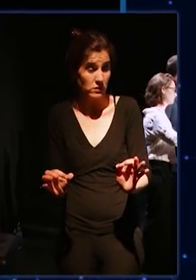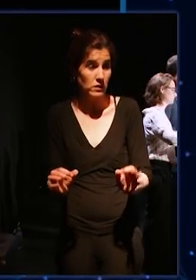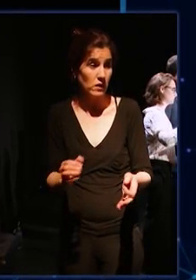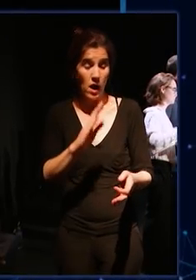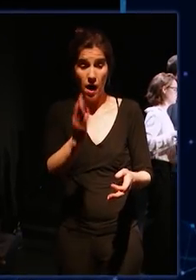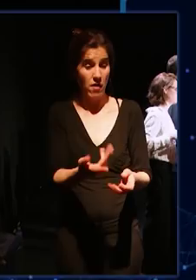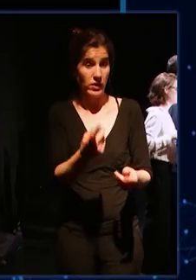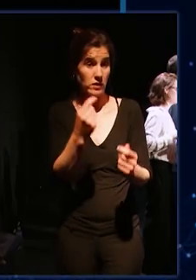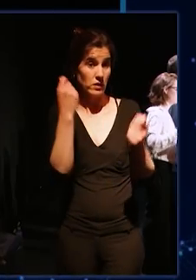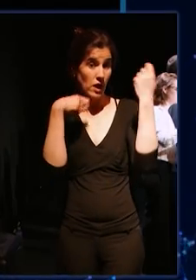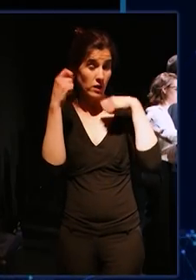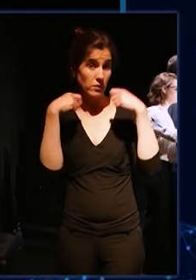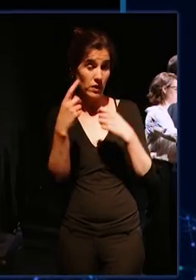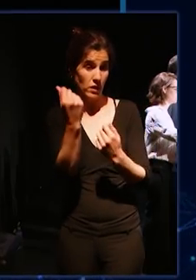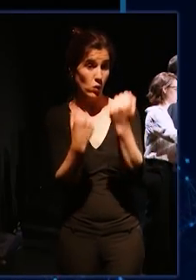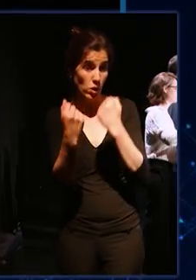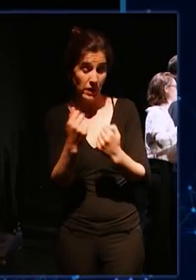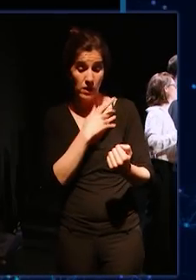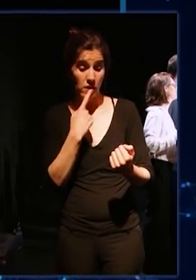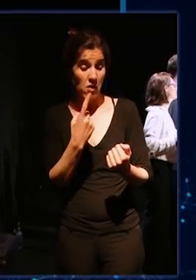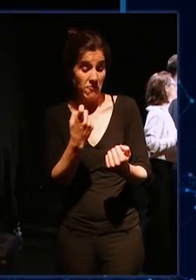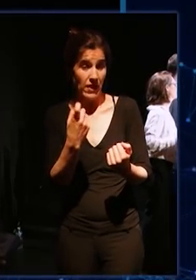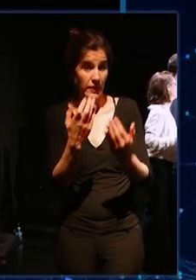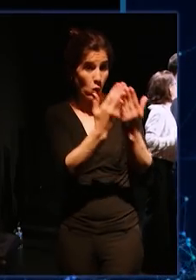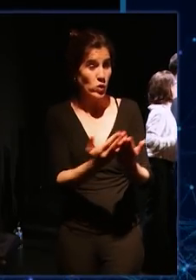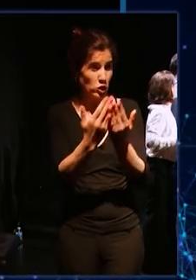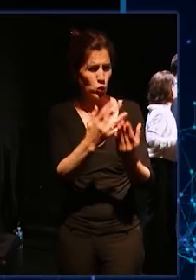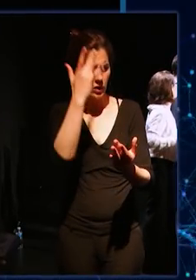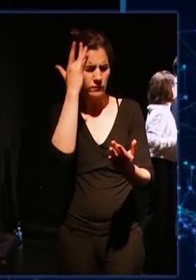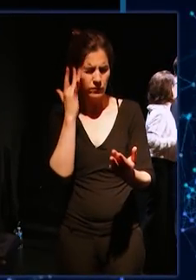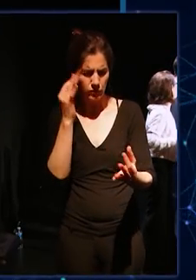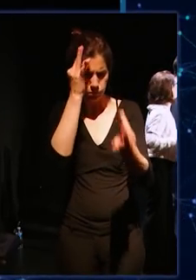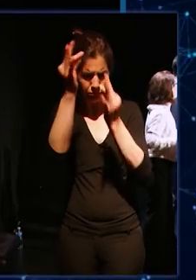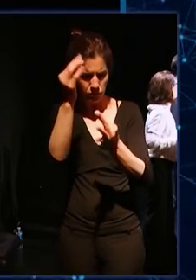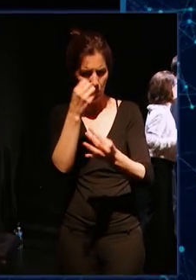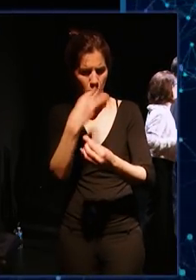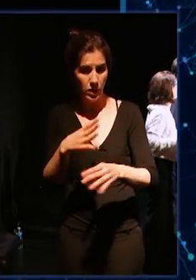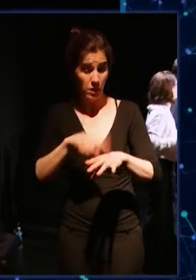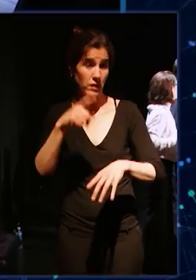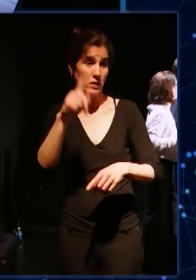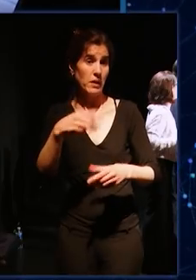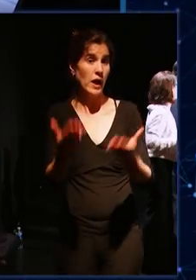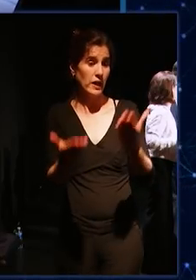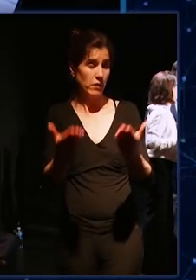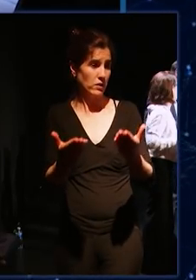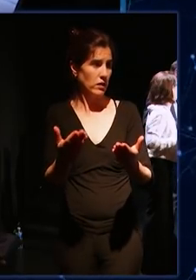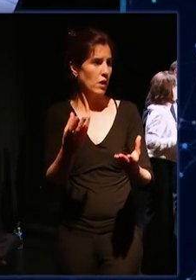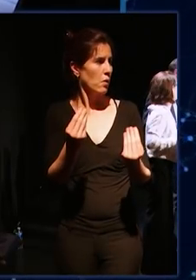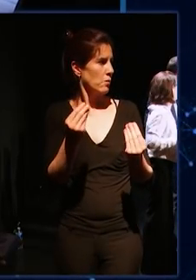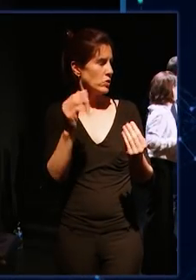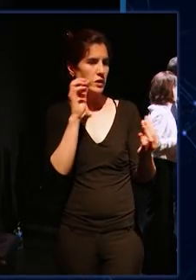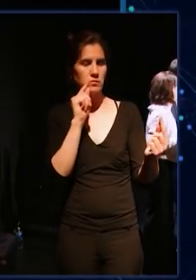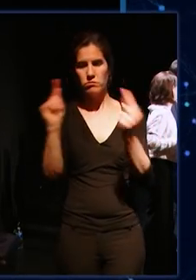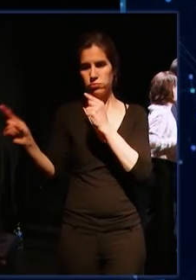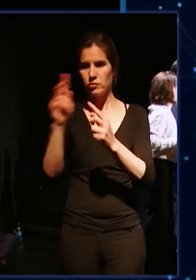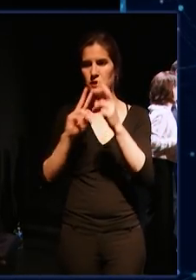económica, un estudio riguroso. Un estudio riguroso y ponderado. Tenim diverses rèpliques